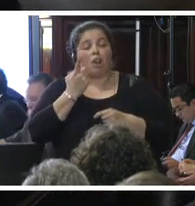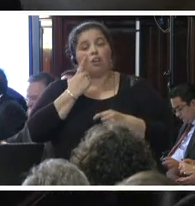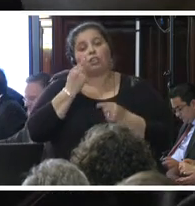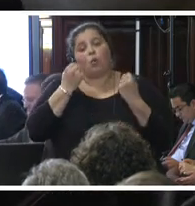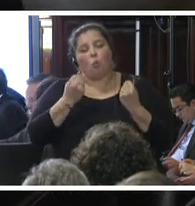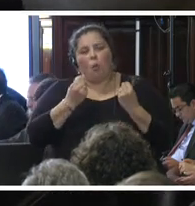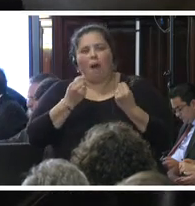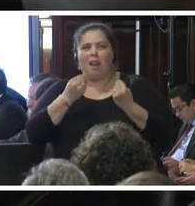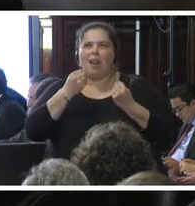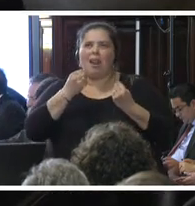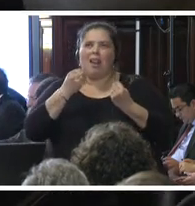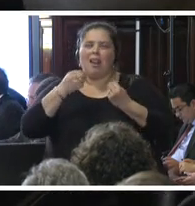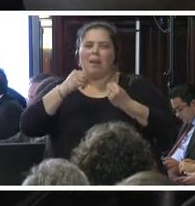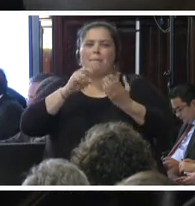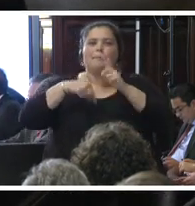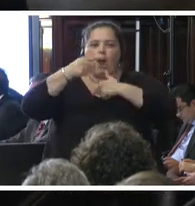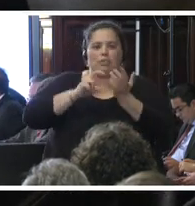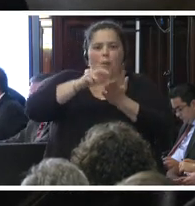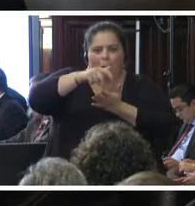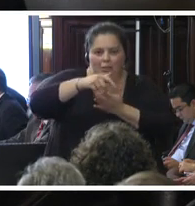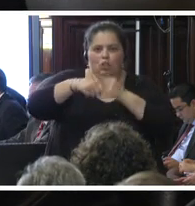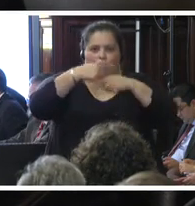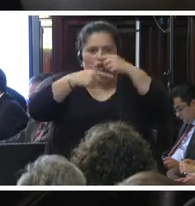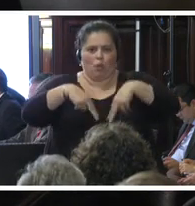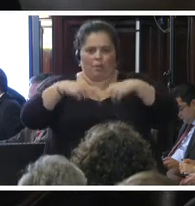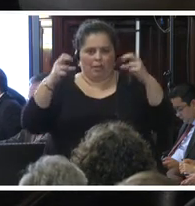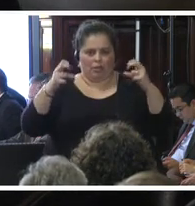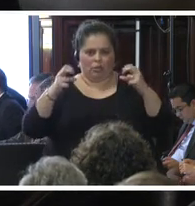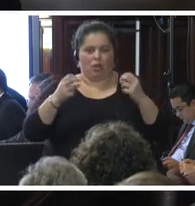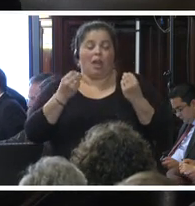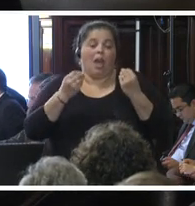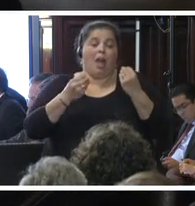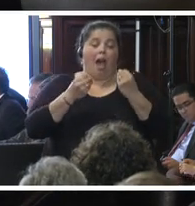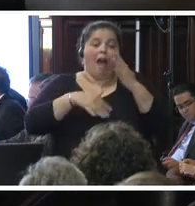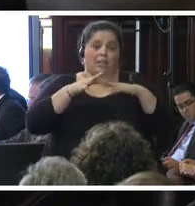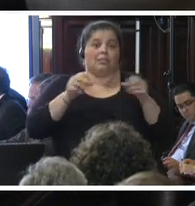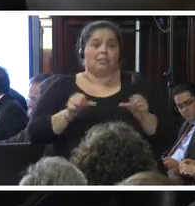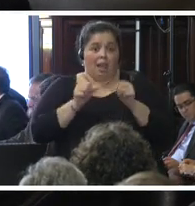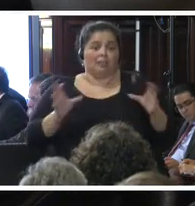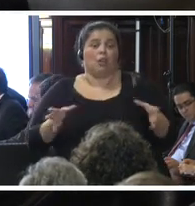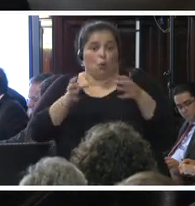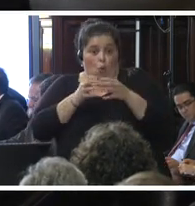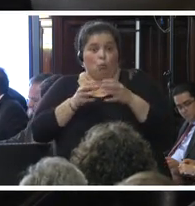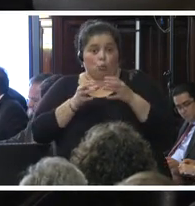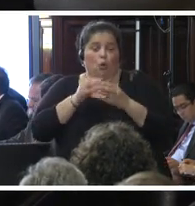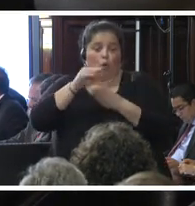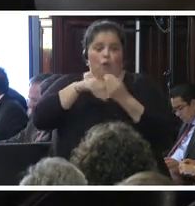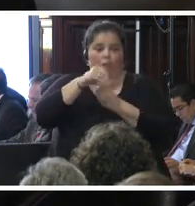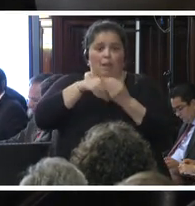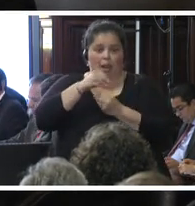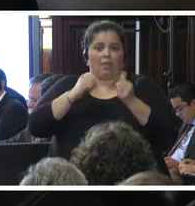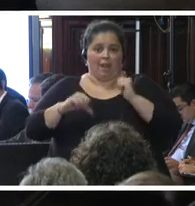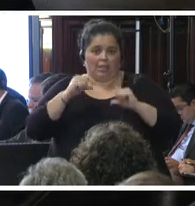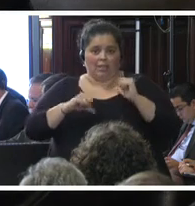de investigación que se van a seguir, las cuales se hacen en muchas de las ocasiones conjuntamente con los familiares de las víctimas